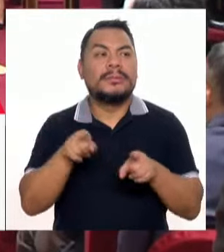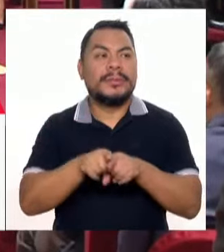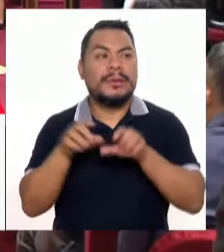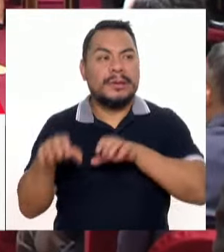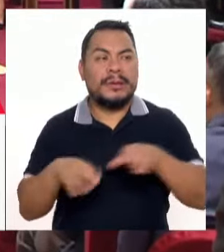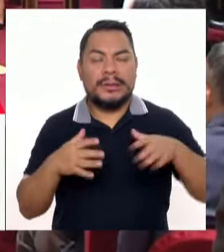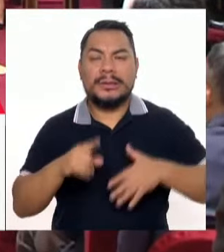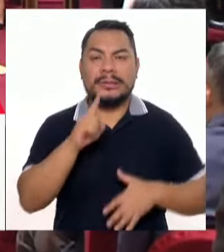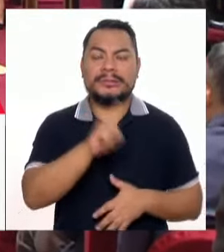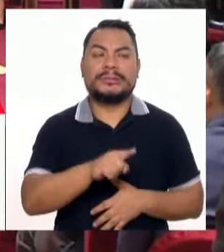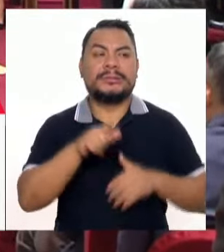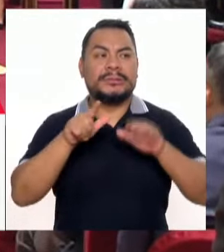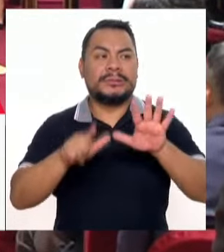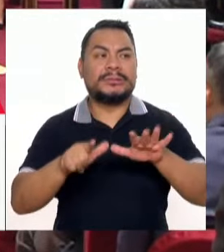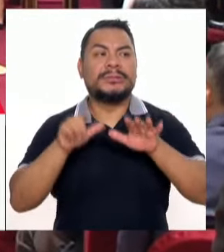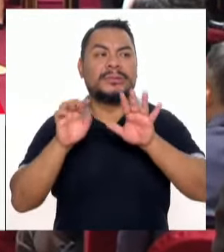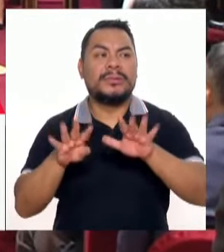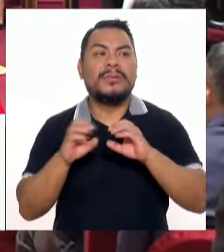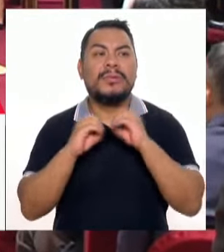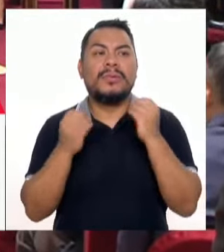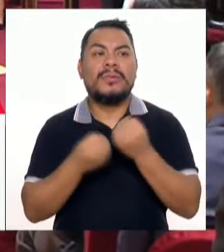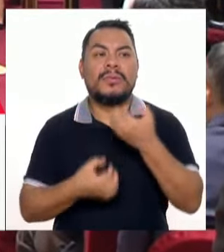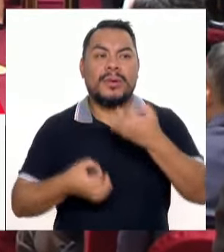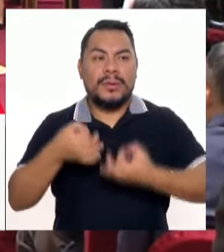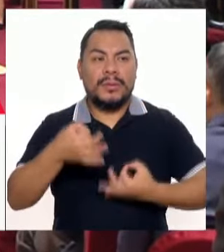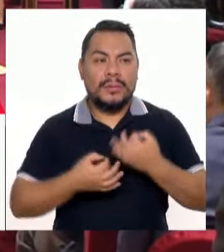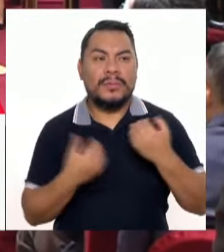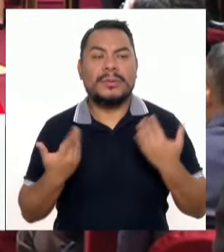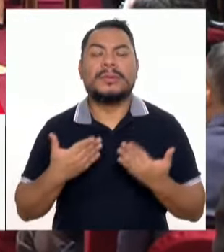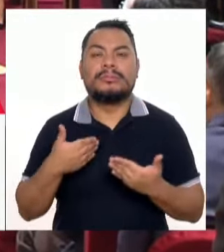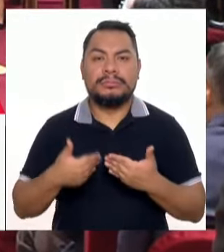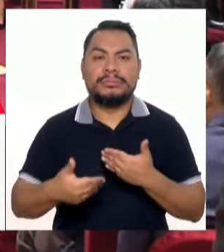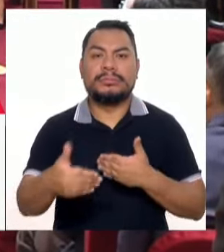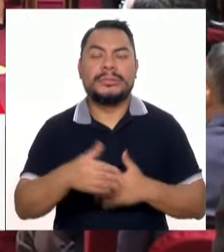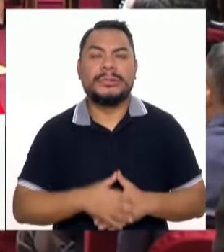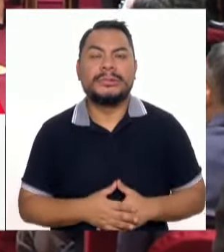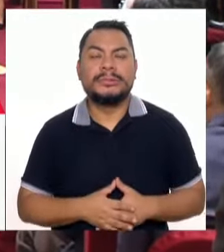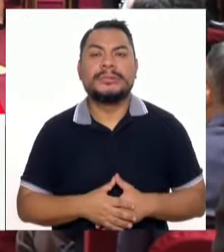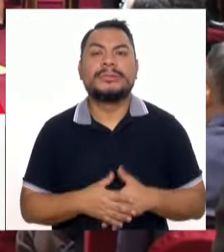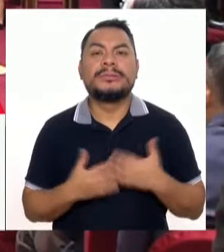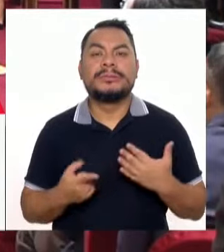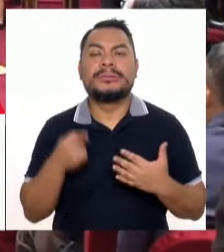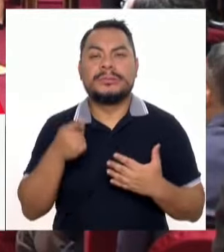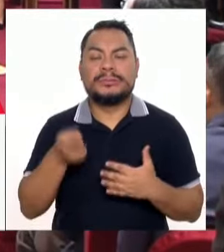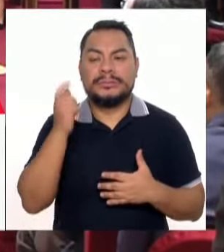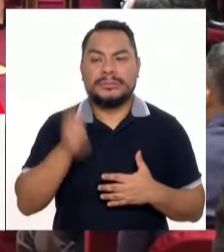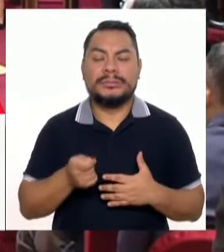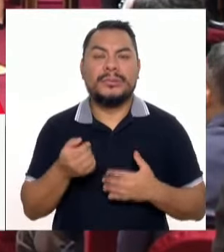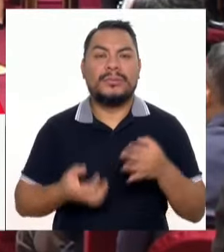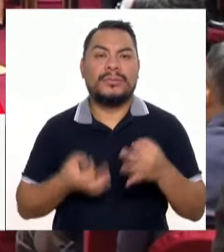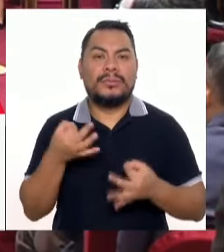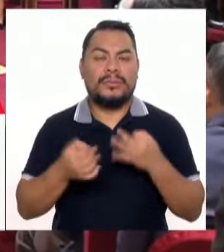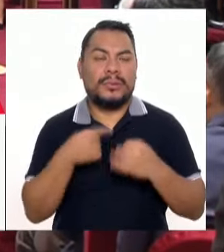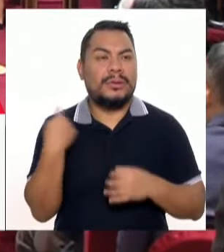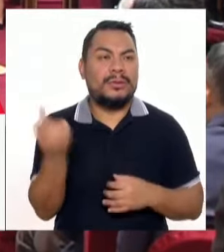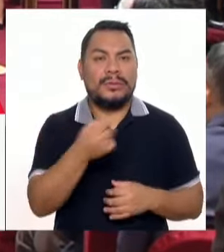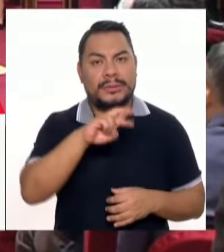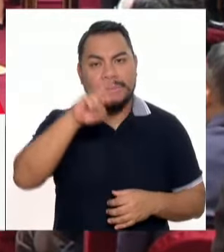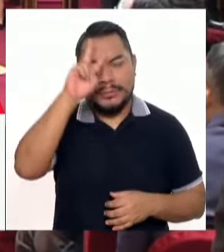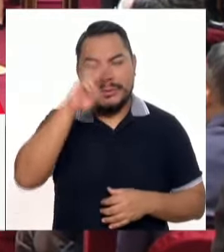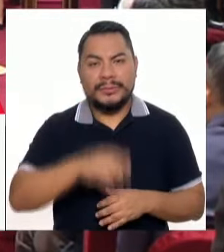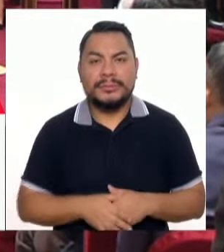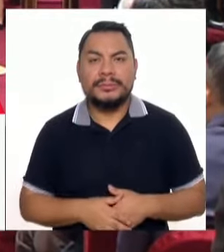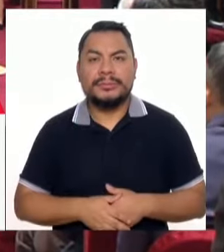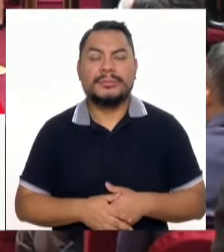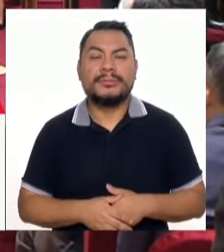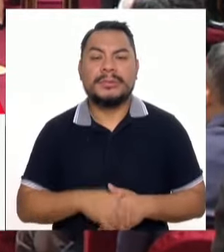funcionamiento de 179 órganos jurisdiccionales transitorios en las Cortes Superiores de Justicia a nivel nacional.